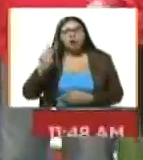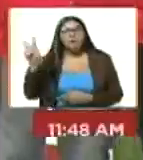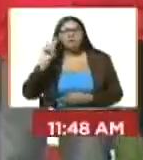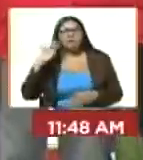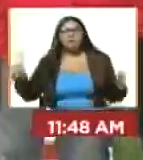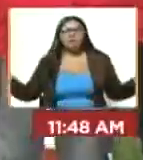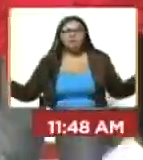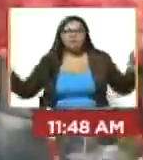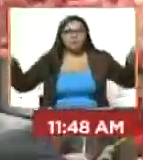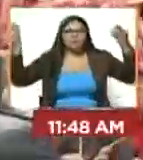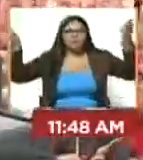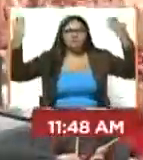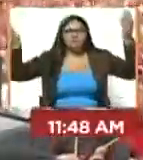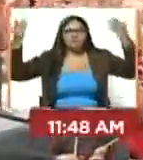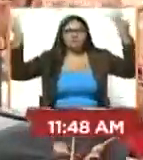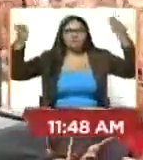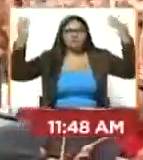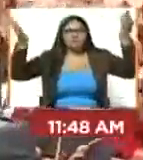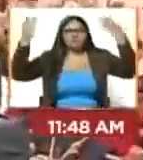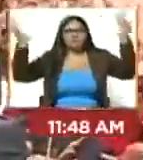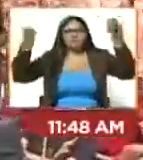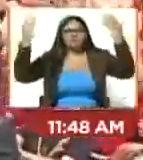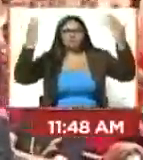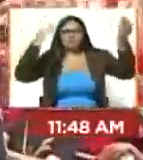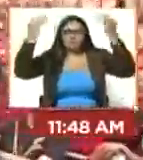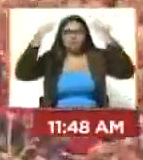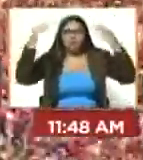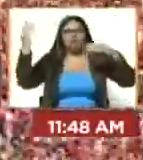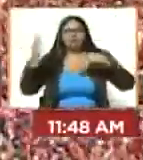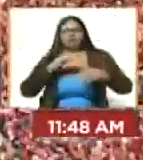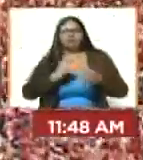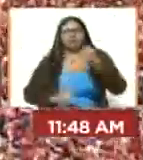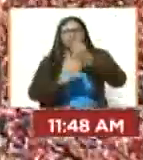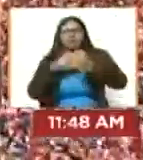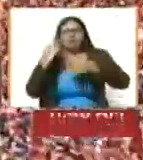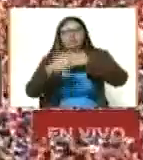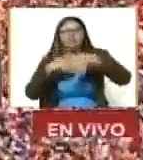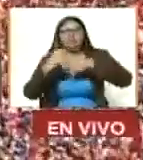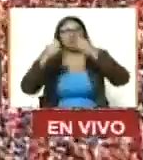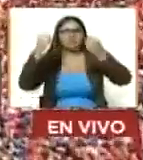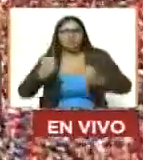arriba, arriba, arriba, arriba, arriba, arriba, arriba. ¡Saludo solidario!